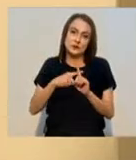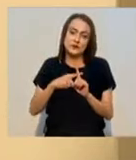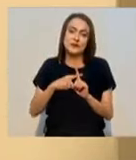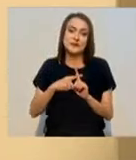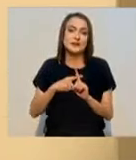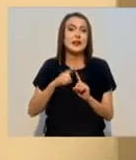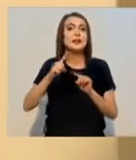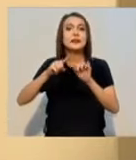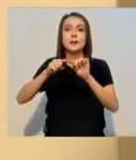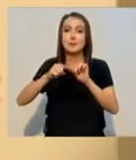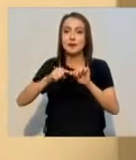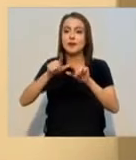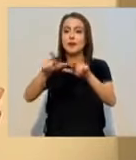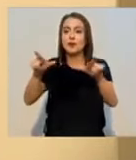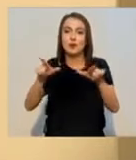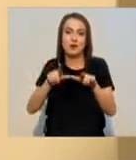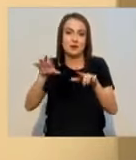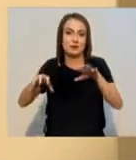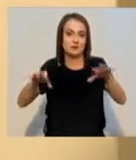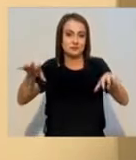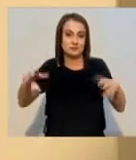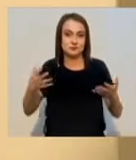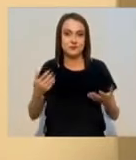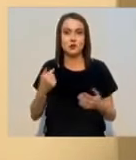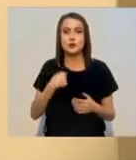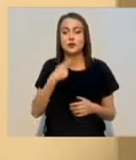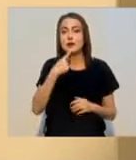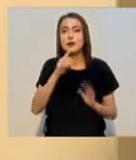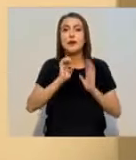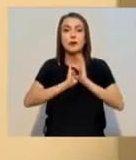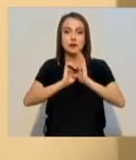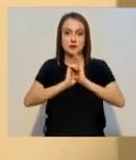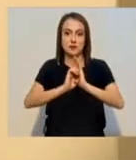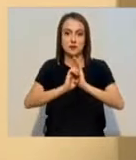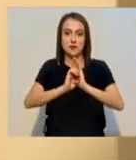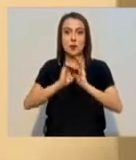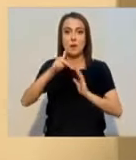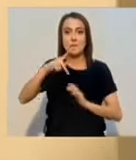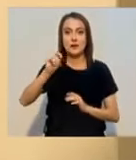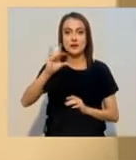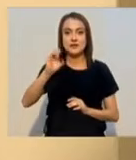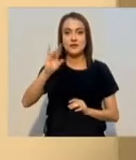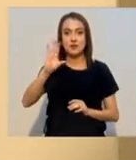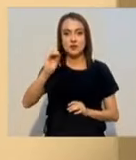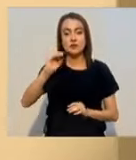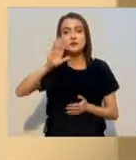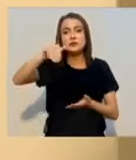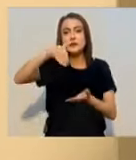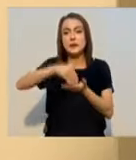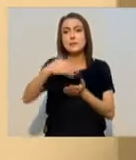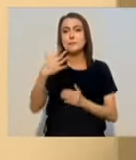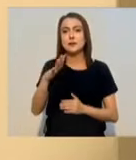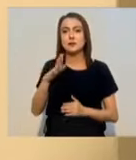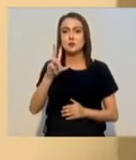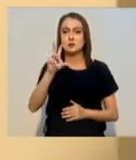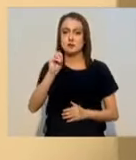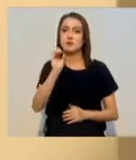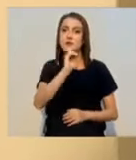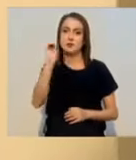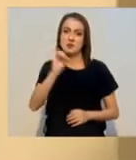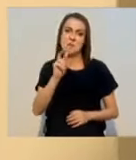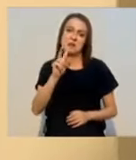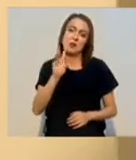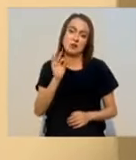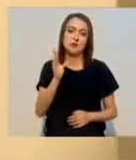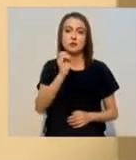nuevo, depende de la zona. La que mencioné de ejemplo de Pacífico Central es de más o menos casi 30%,